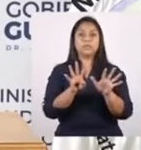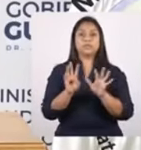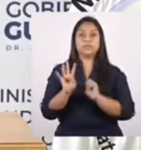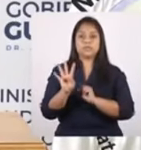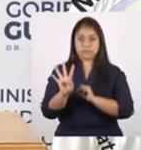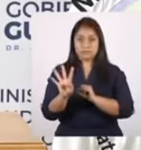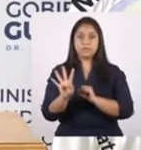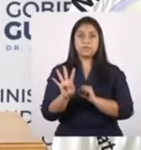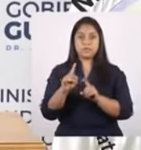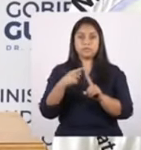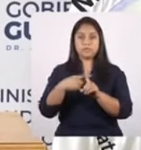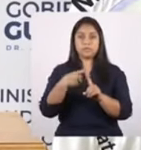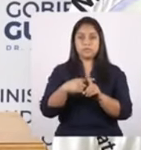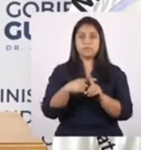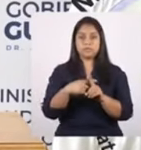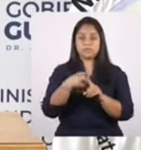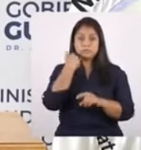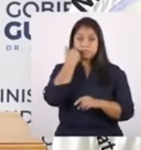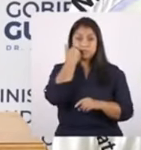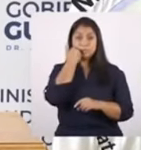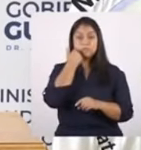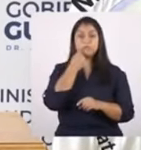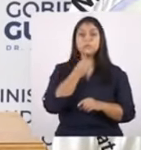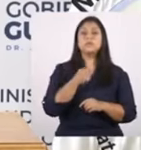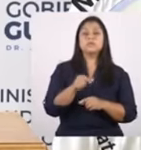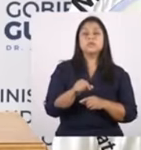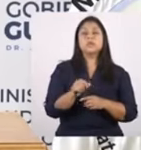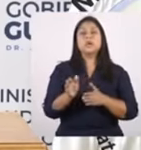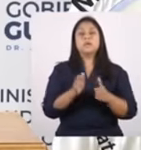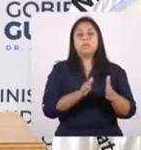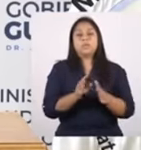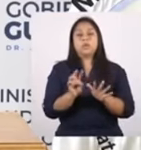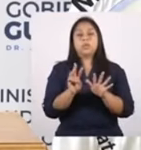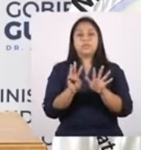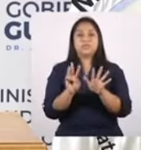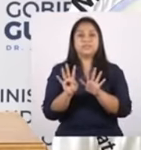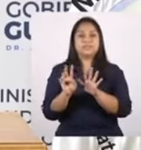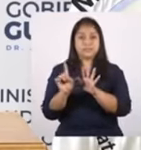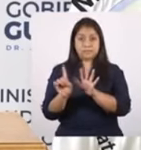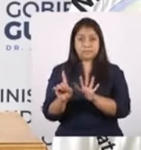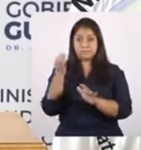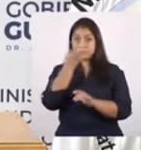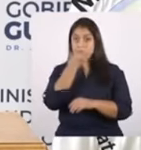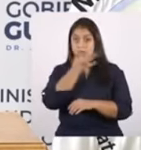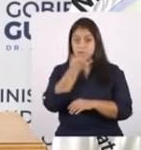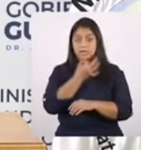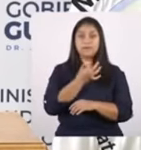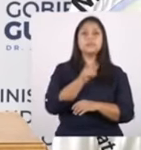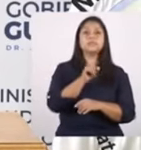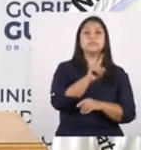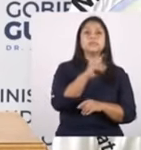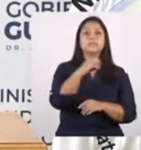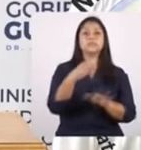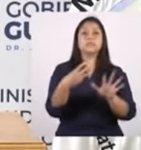194 casos positivos, siendo estos 86 femeninos y 108